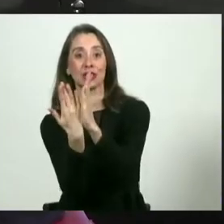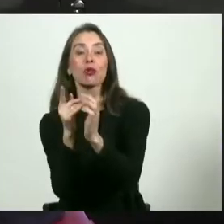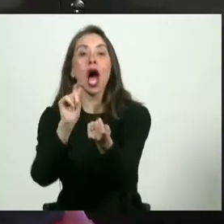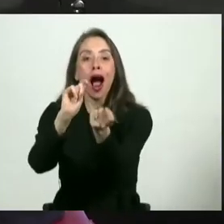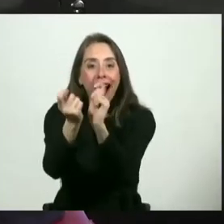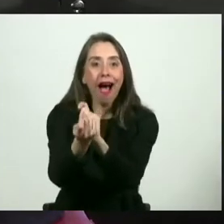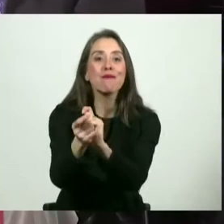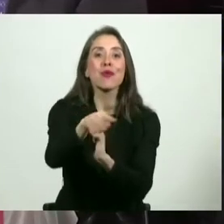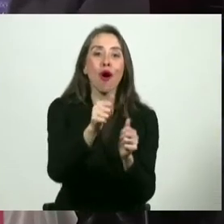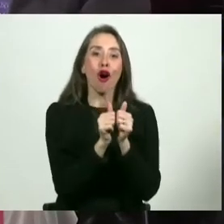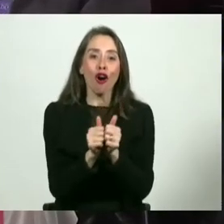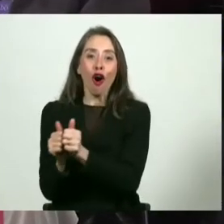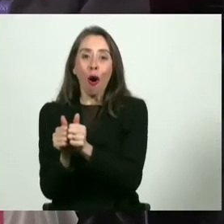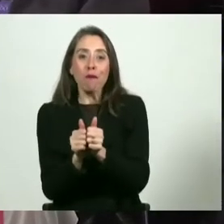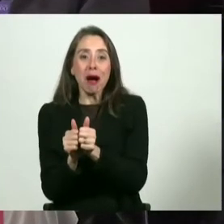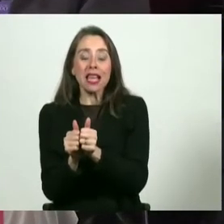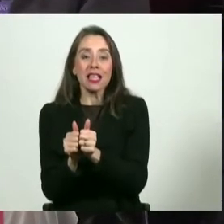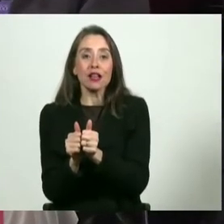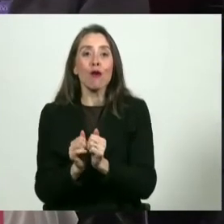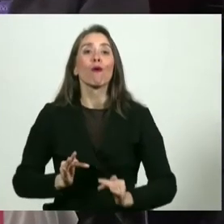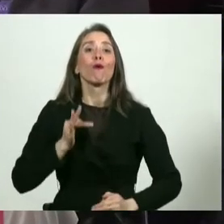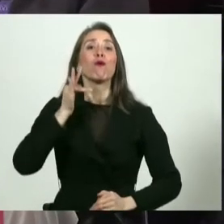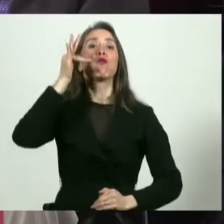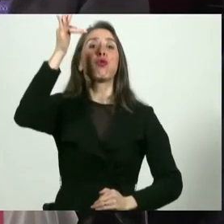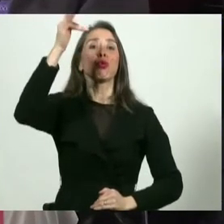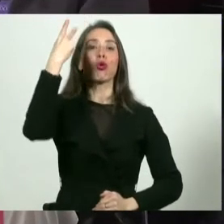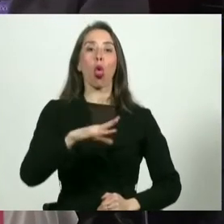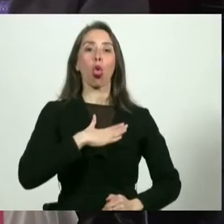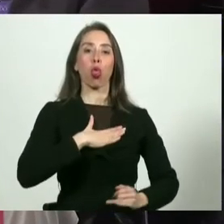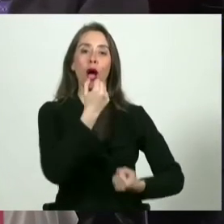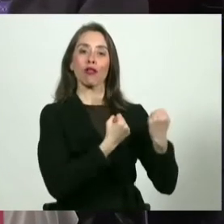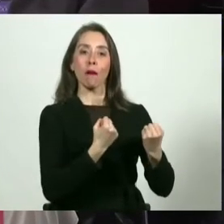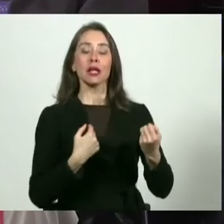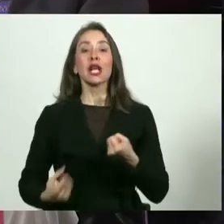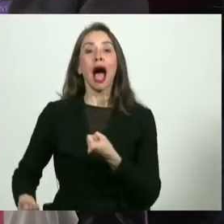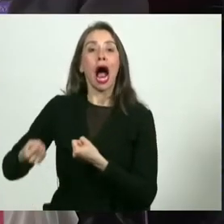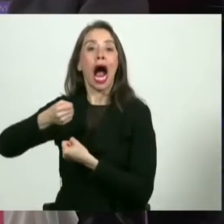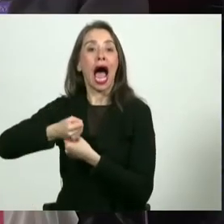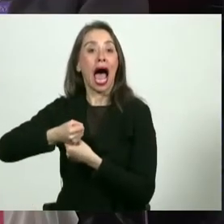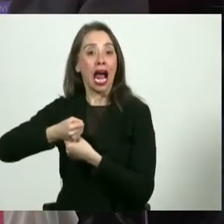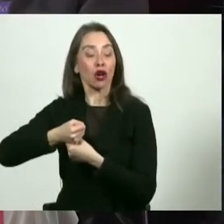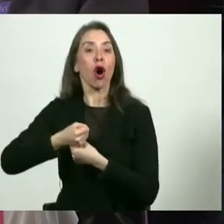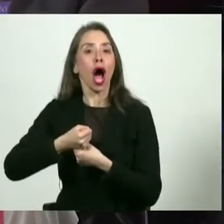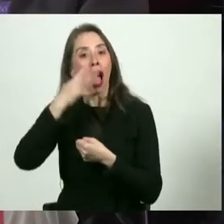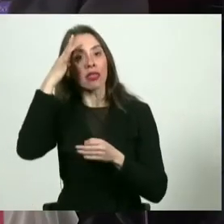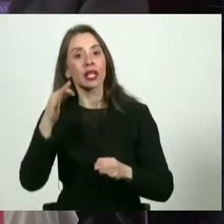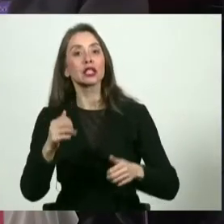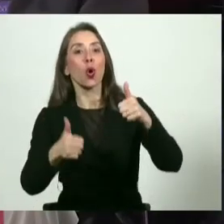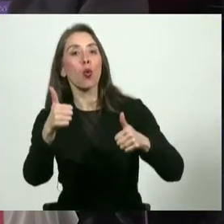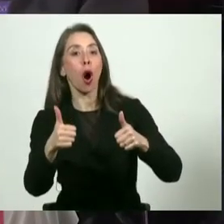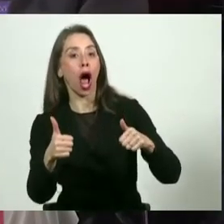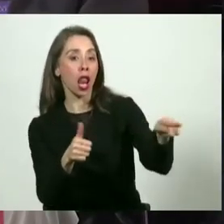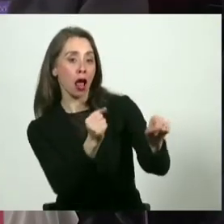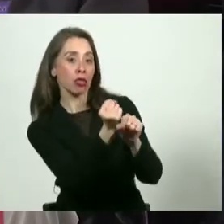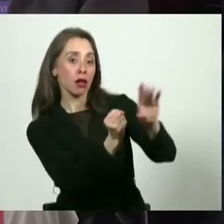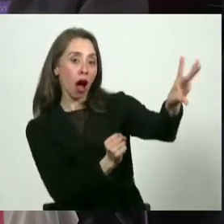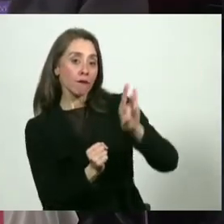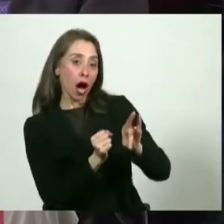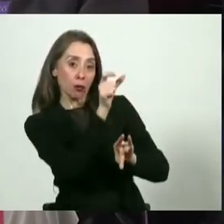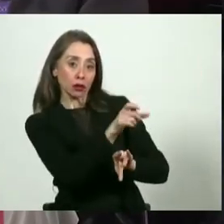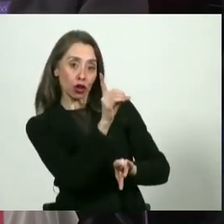sus compañeros, cuando en algún momento tengan una empresa o tienen un cargo, van a tener que decidir si le dan el empleo a una persona con